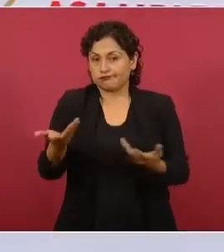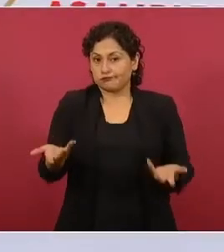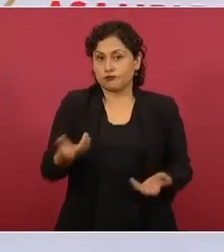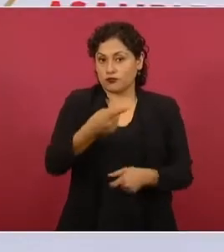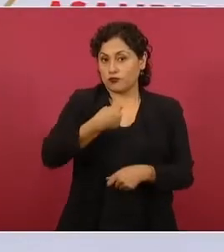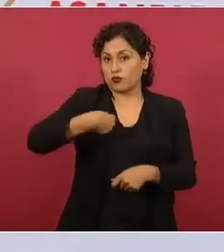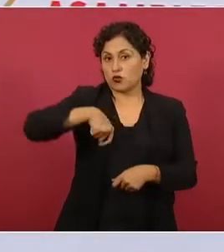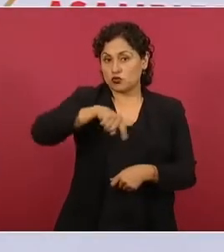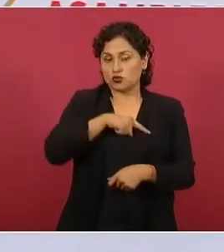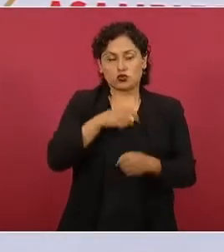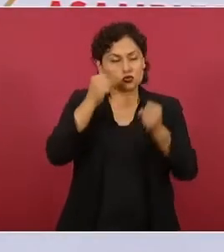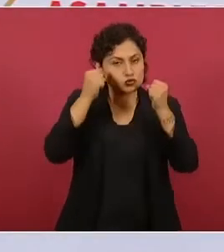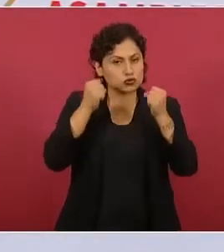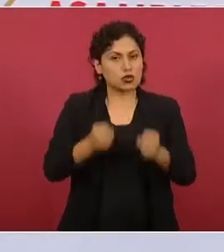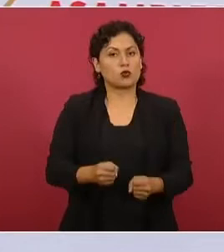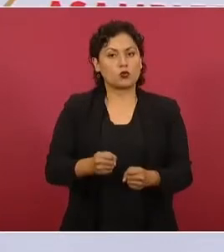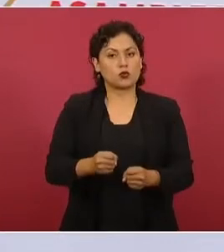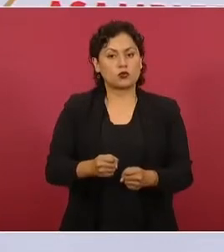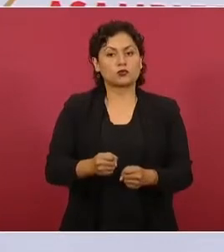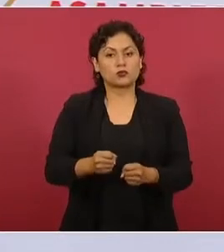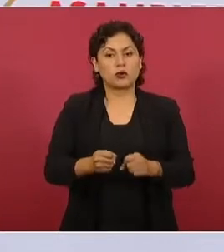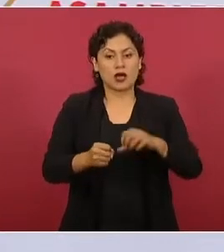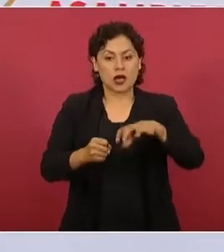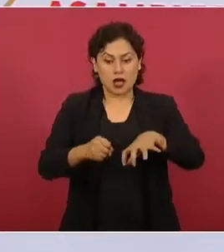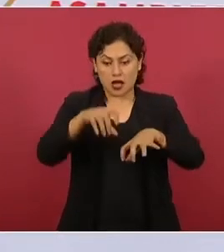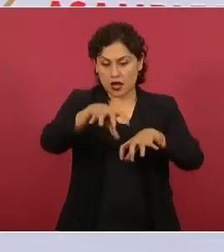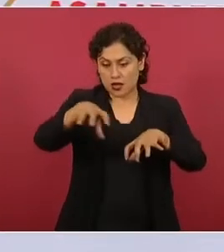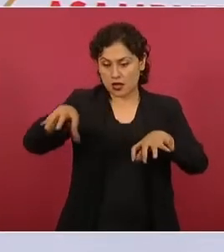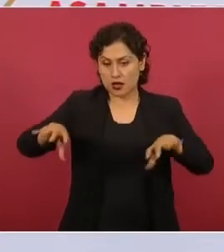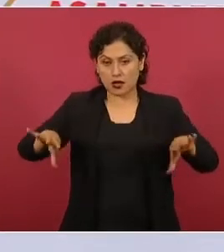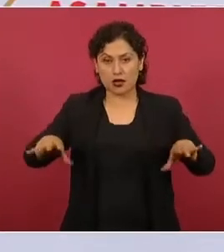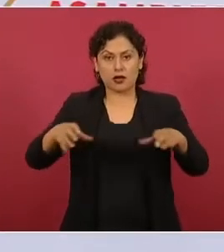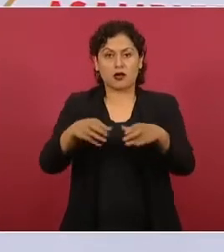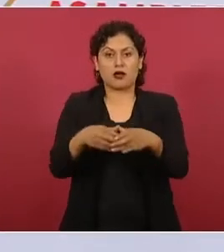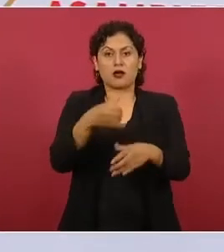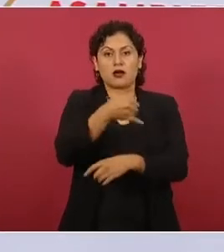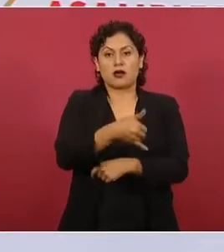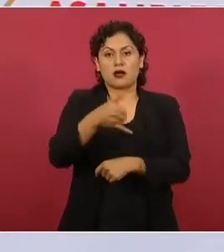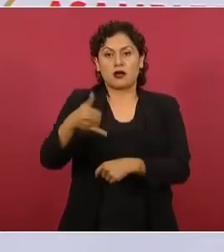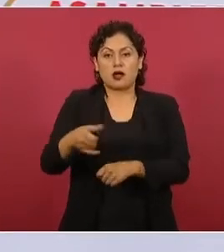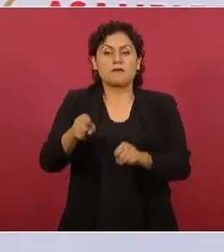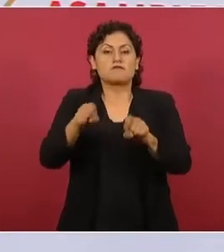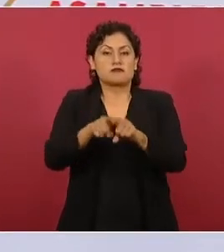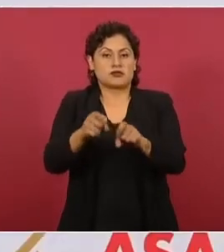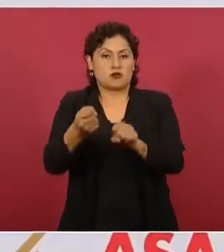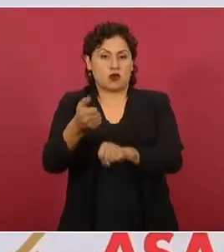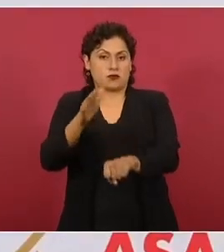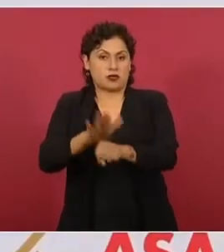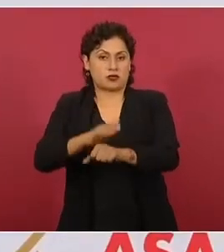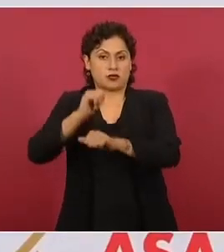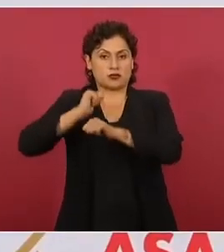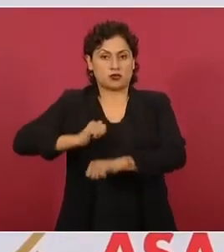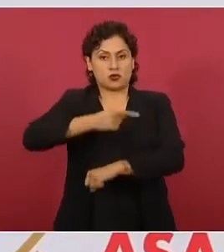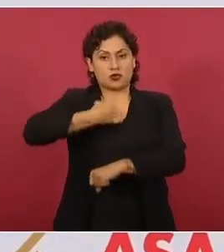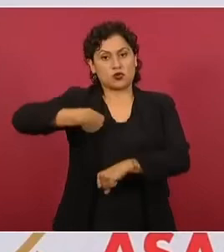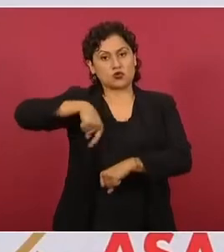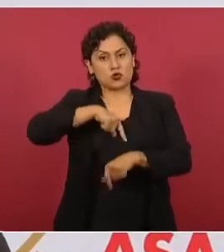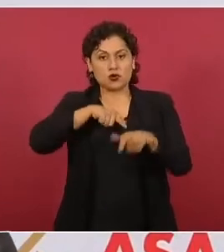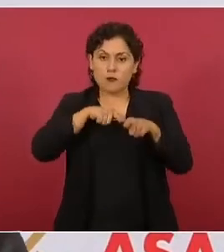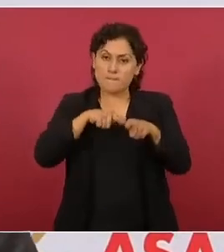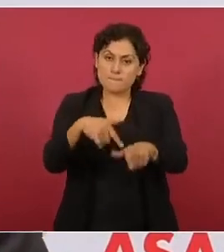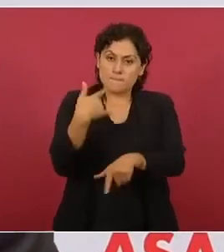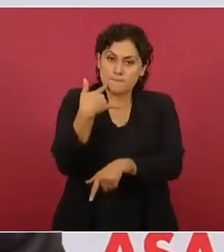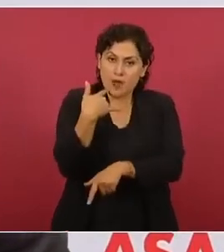claridad, de que los tres sectores y la administración no quitaremos el dedo del renglón hasta revertir este